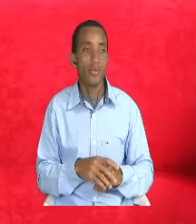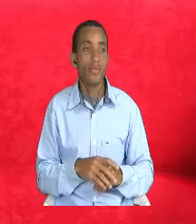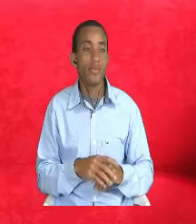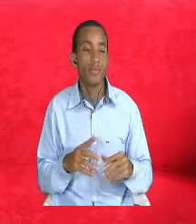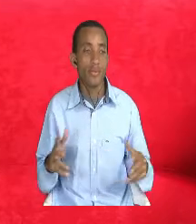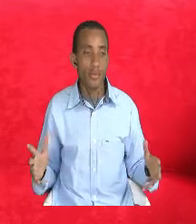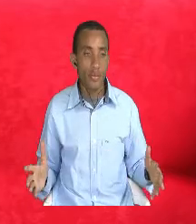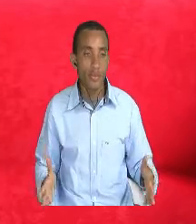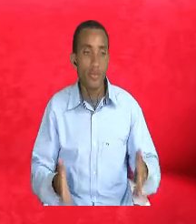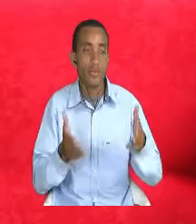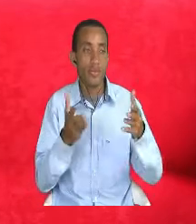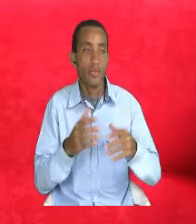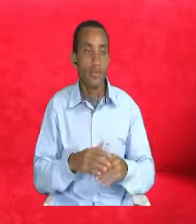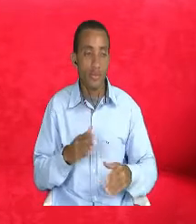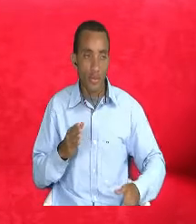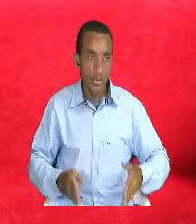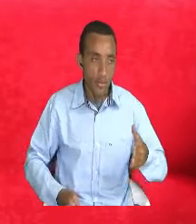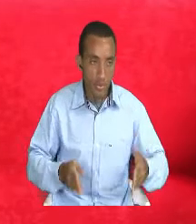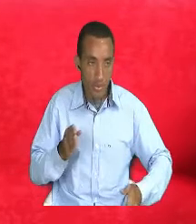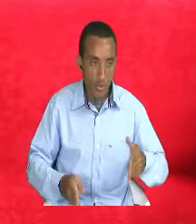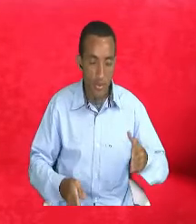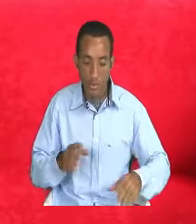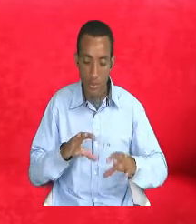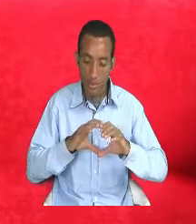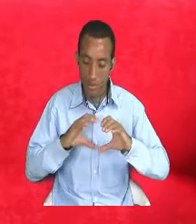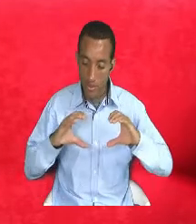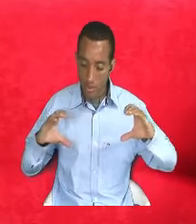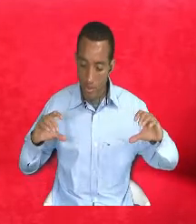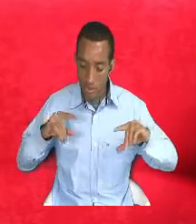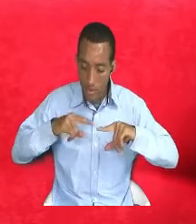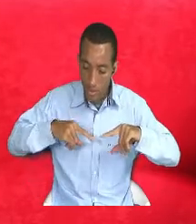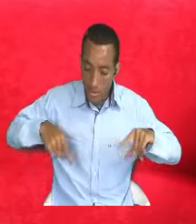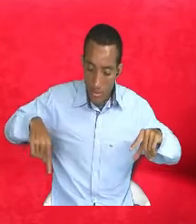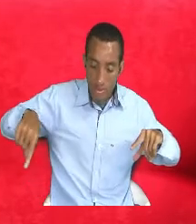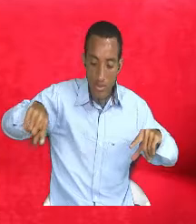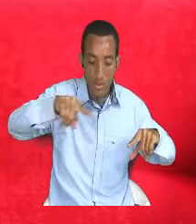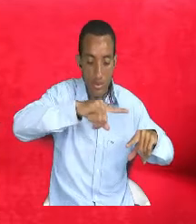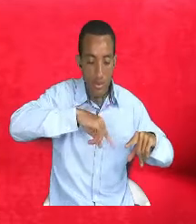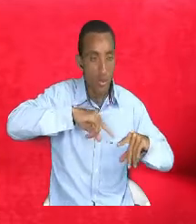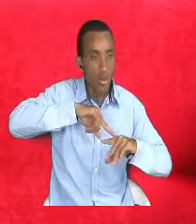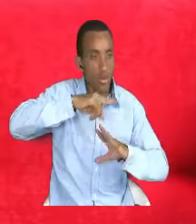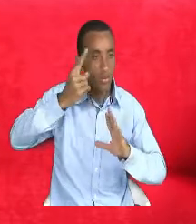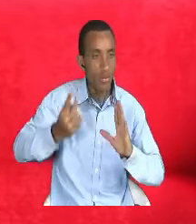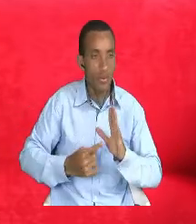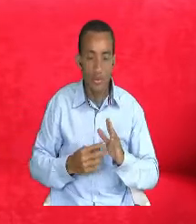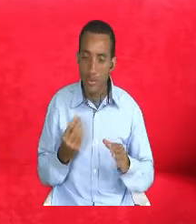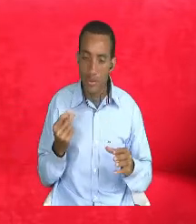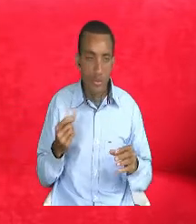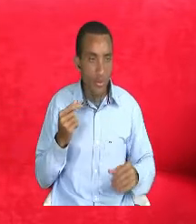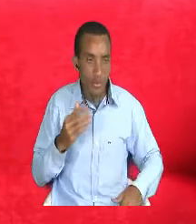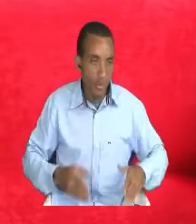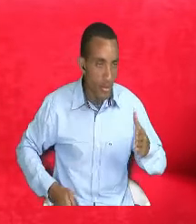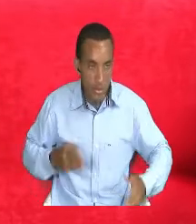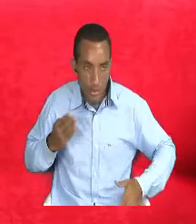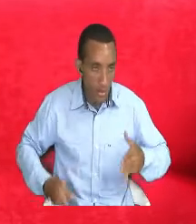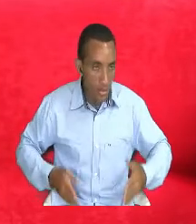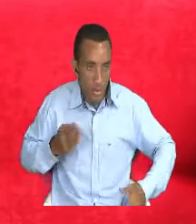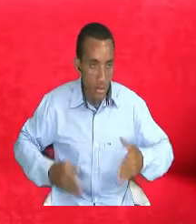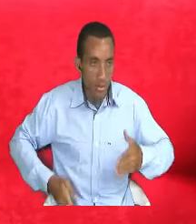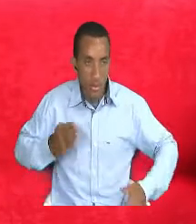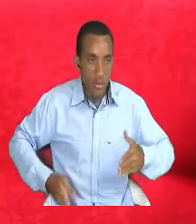de atletismo. O sea, es una pista completa, es una pista muy rápida, que hace que se aproveche al máximo el